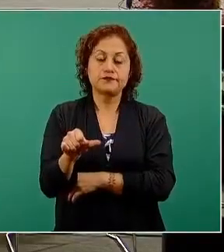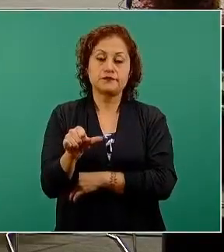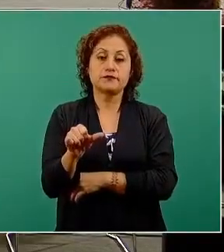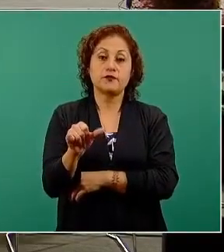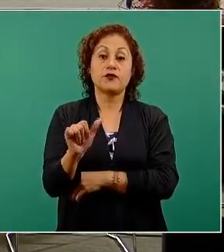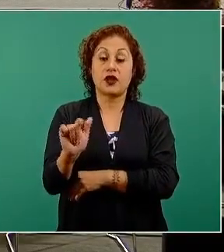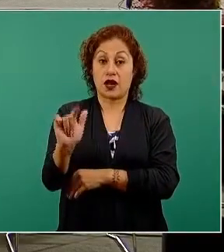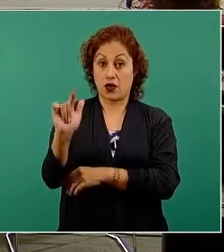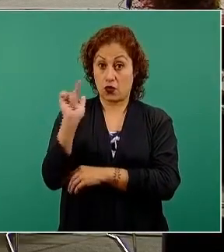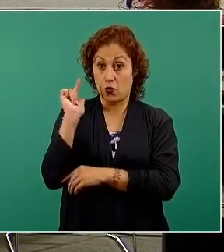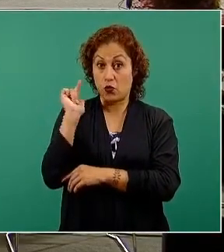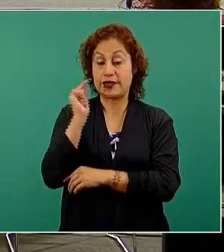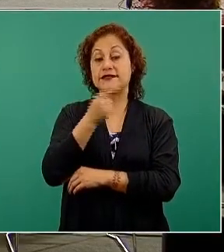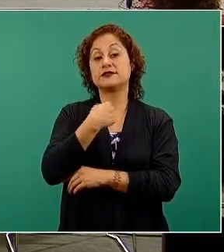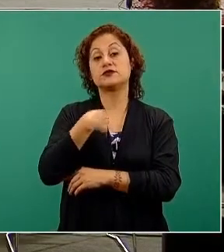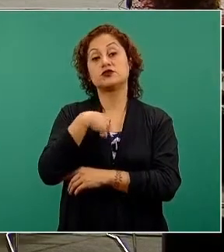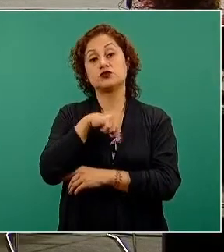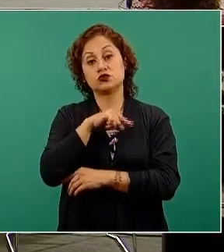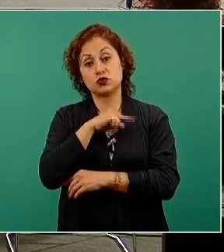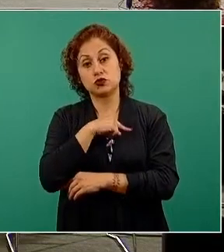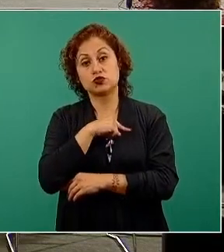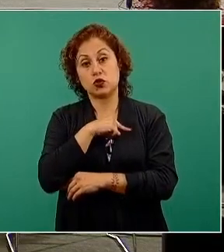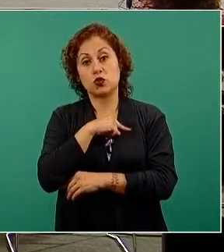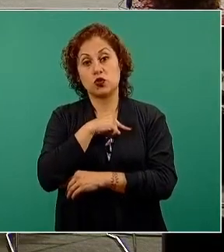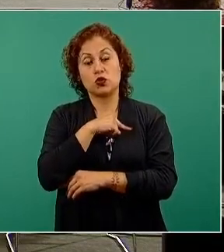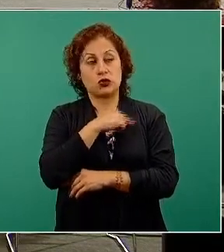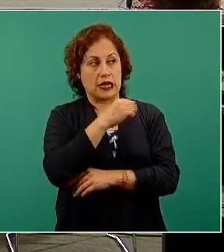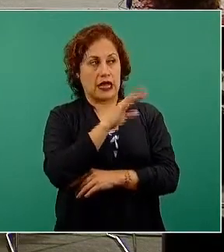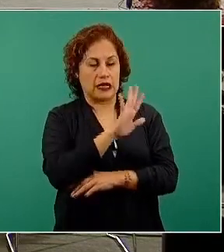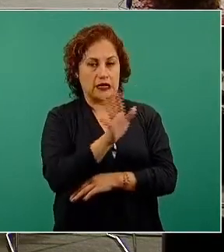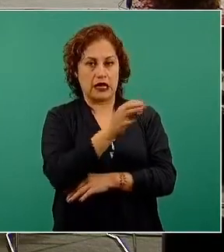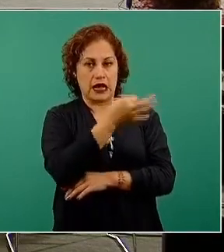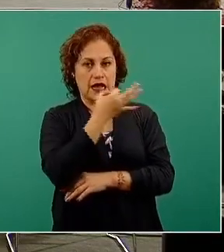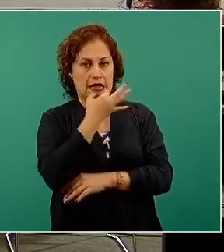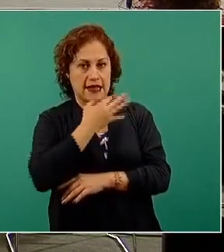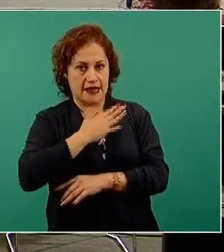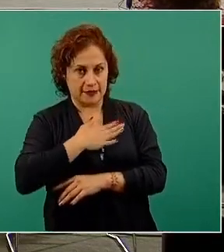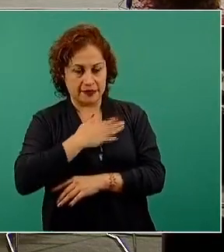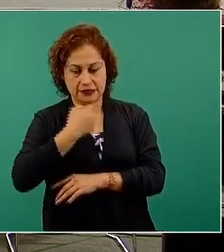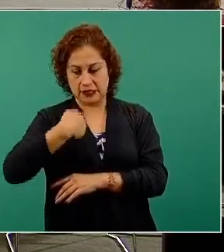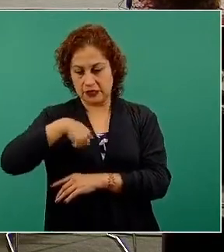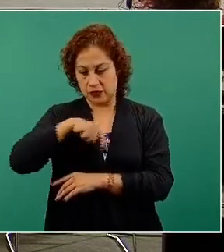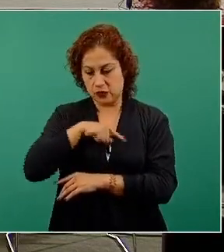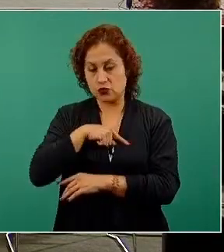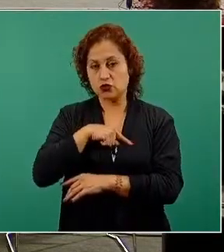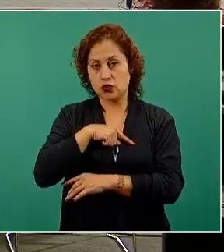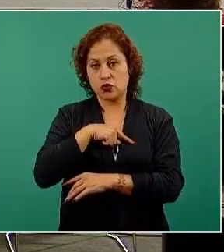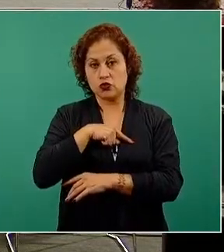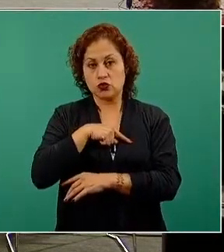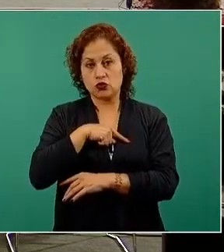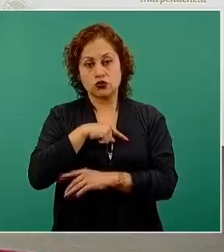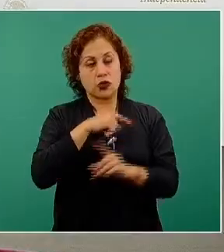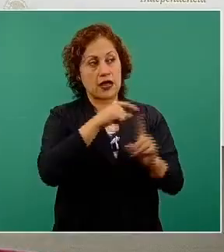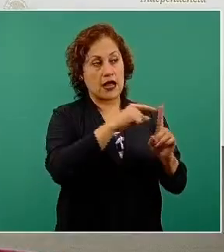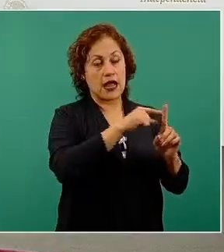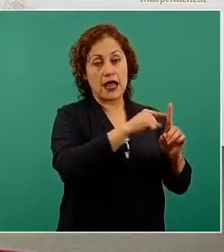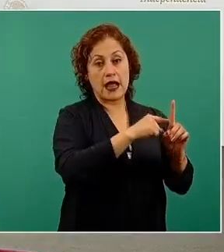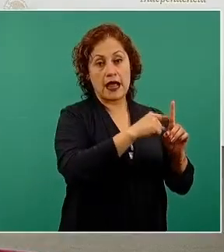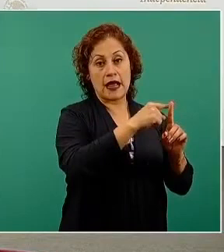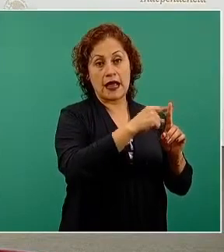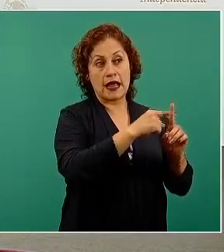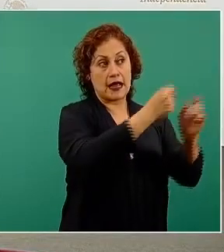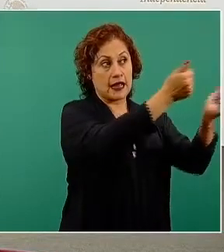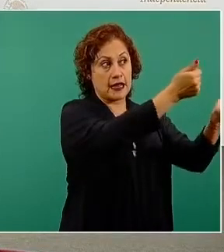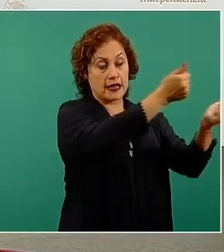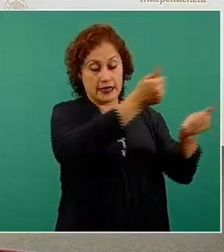lunes empezamos, cuando recibimos estos reportes, recuperamos los data logger que se vinieron a México,